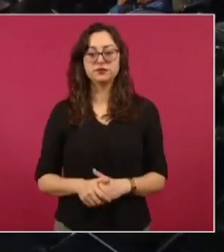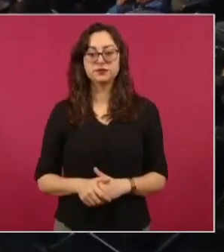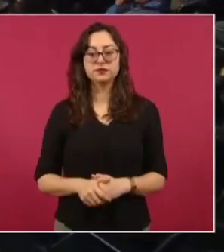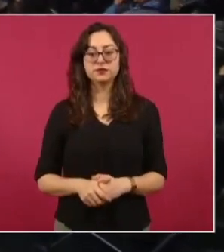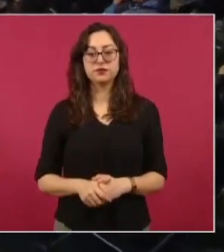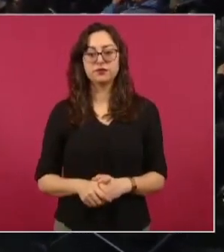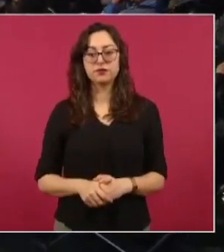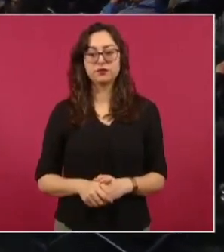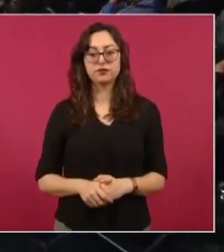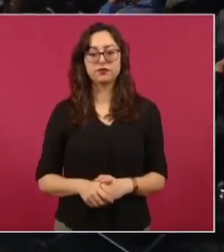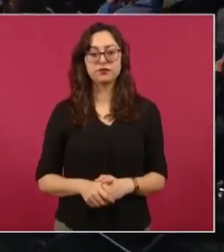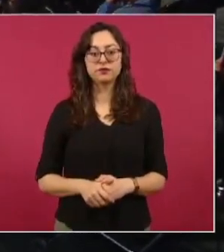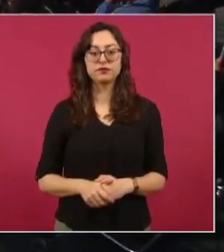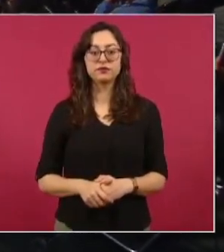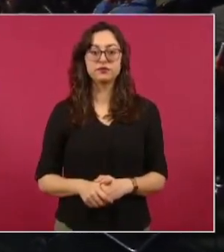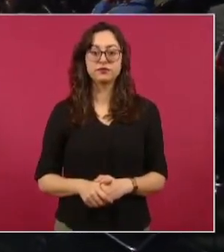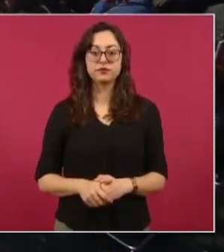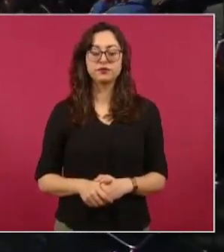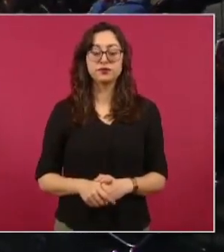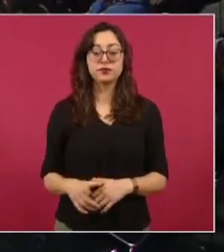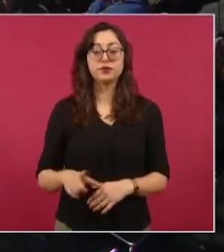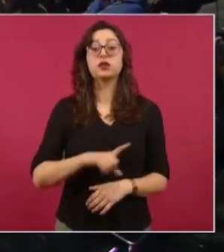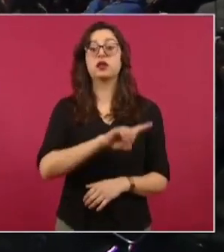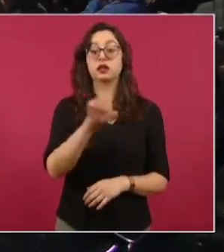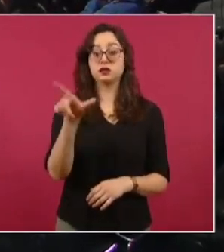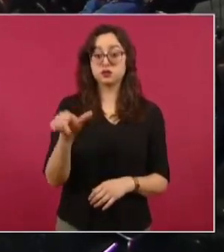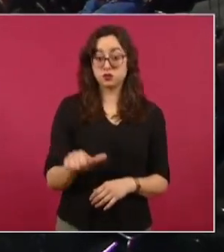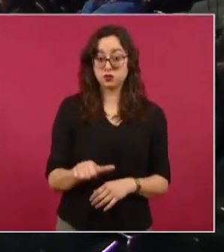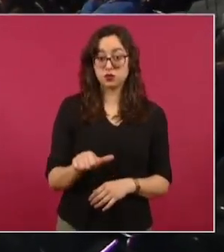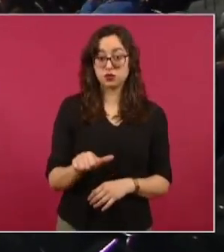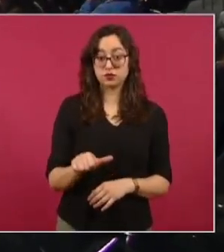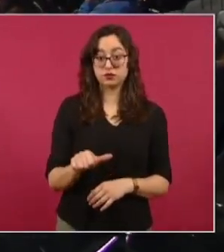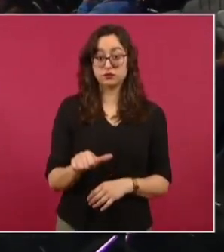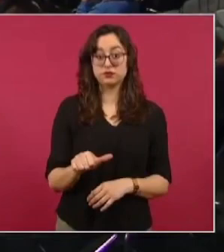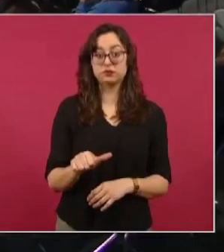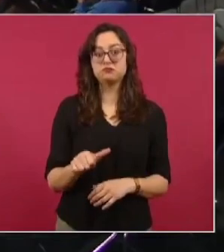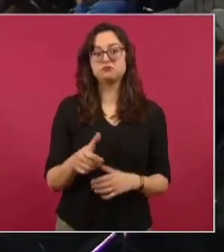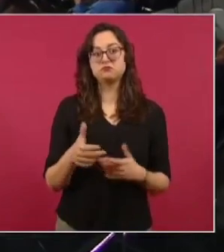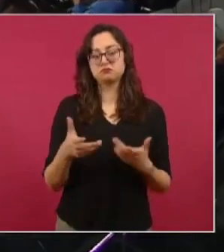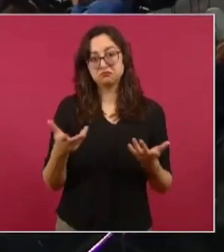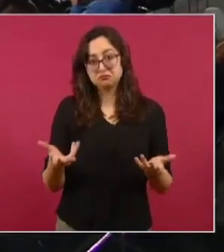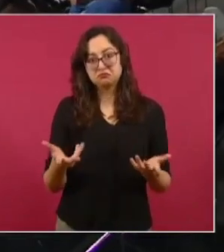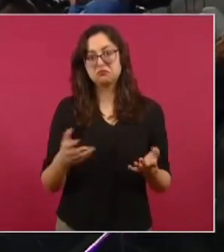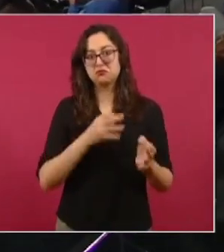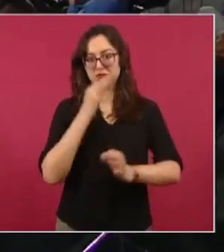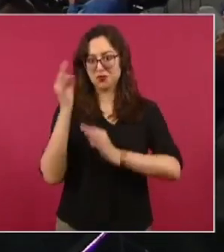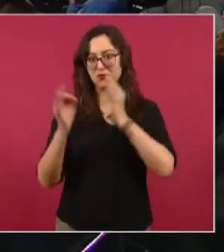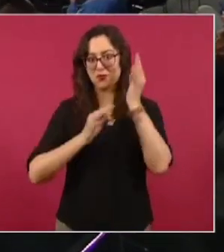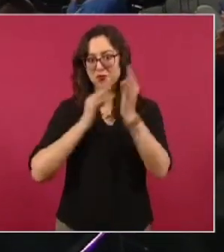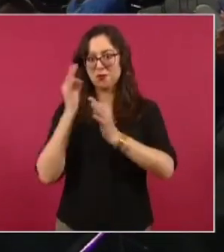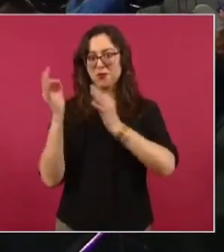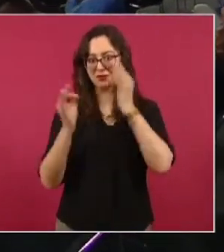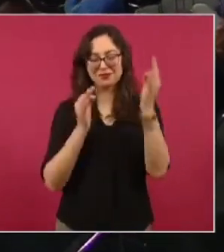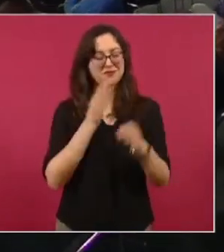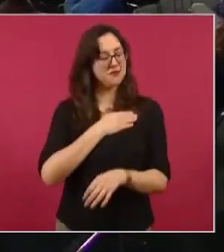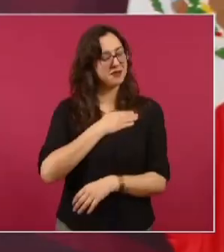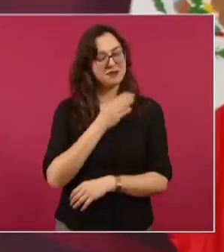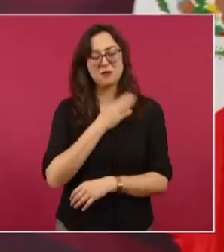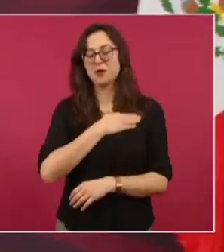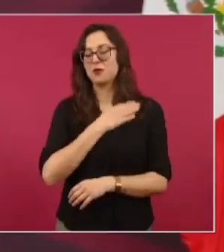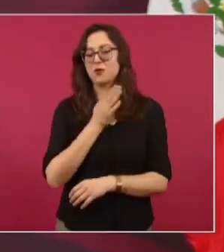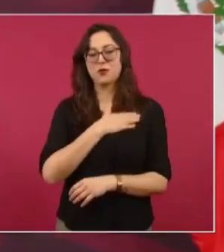De lo que voy a hablar más adelante, que creo que también es una muy buena noticia, mucho muy buena,